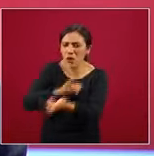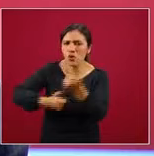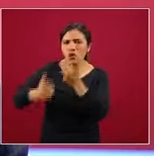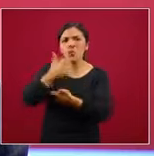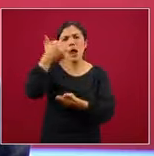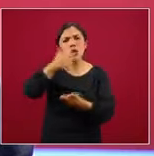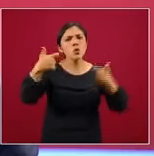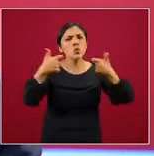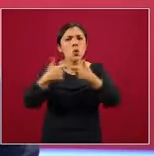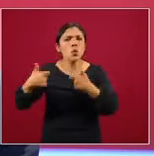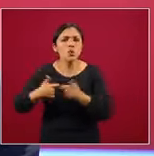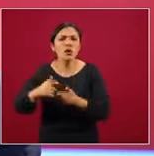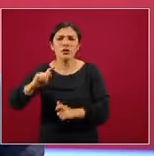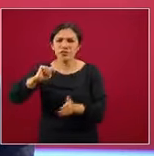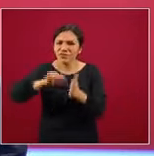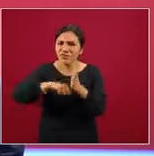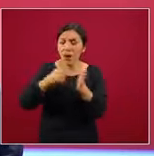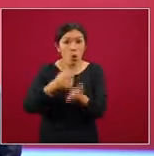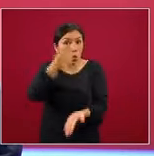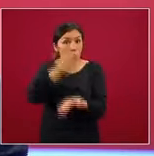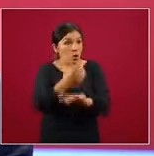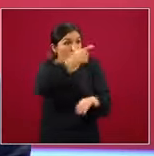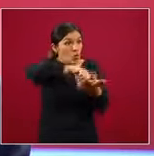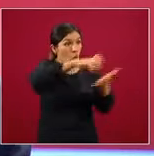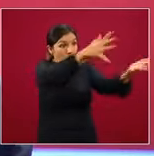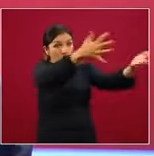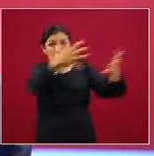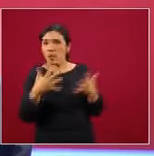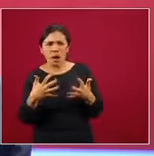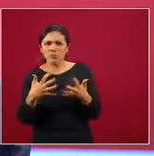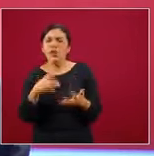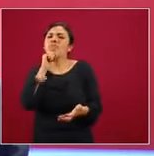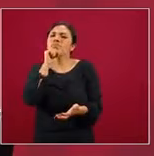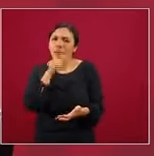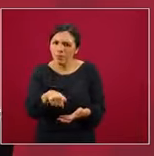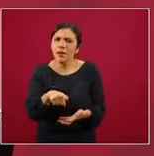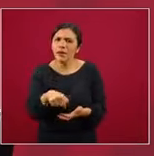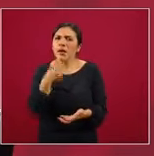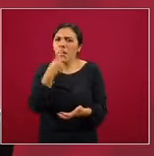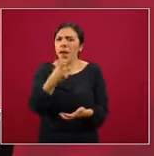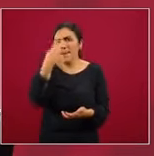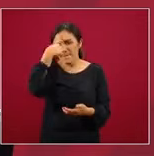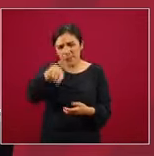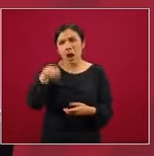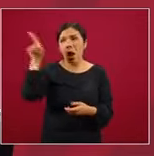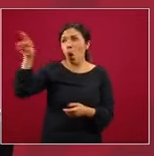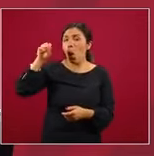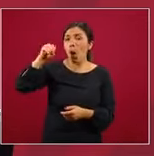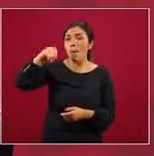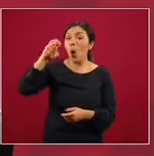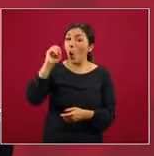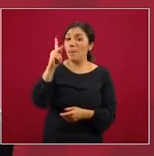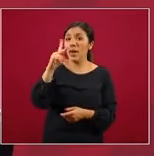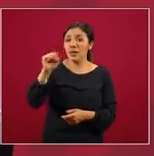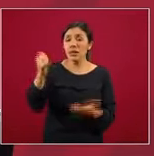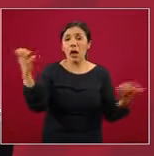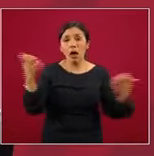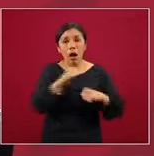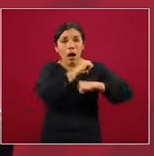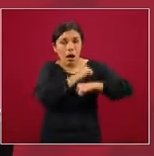cooperación técnica, no es solamente comprar, sino es además cooperación técnica que tiene la Organización Panamericana de la